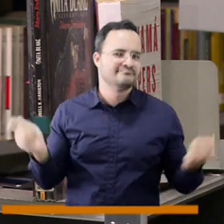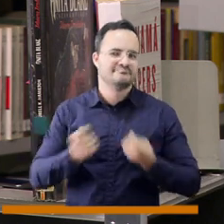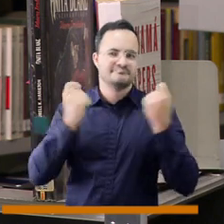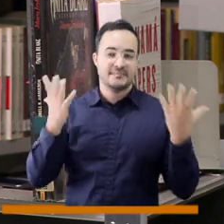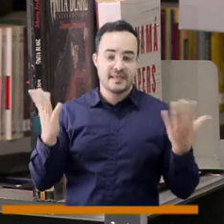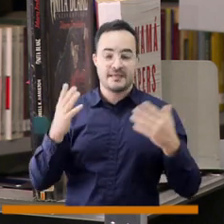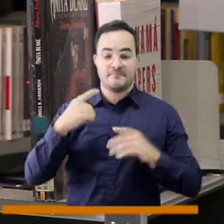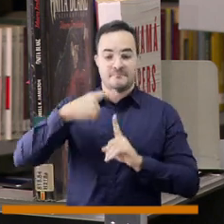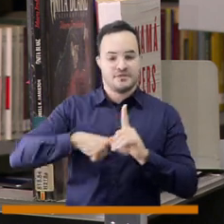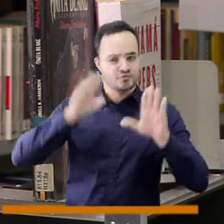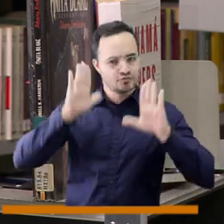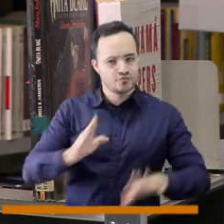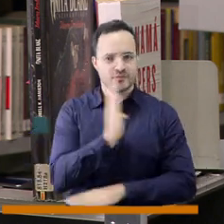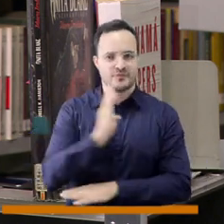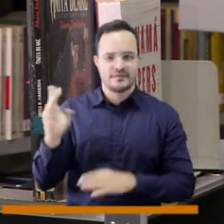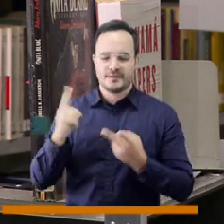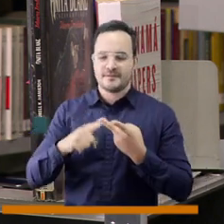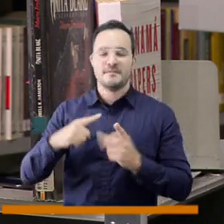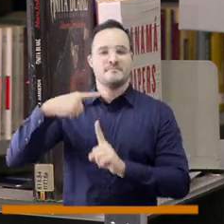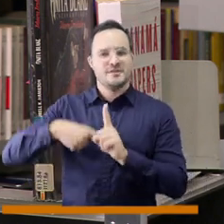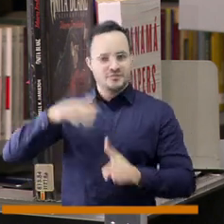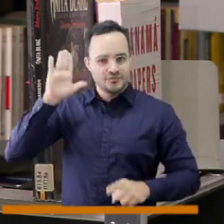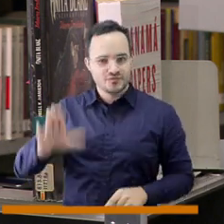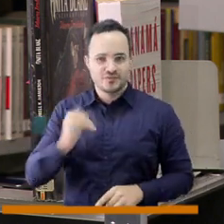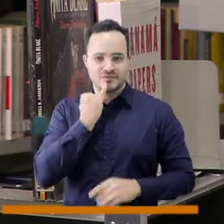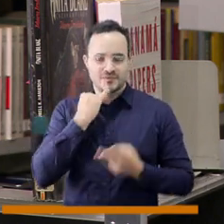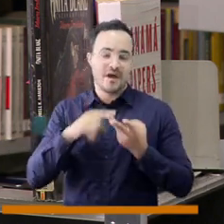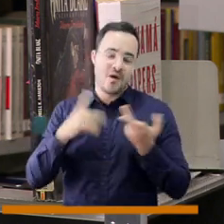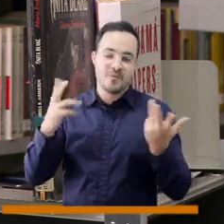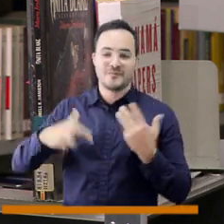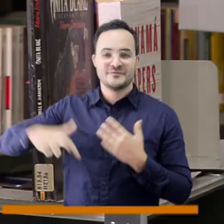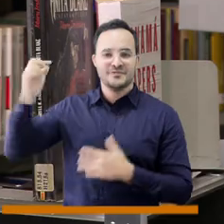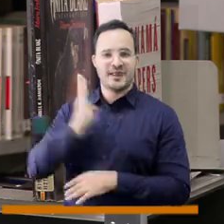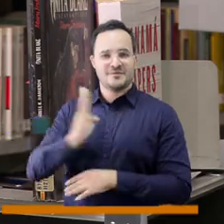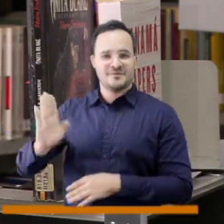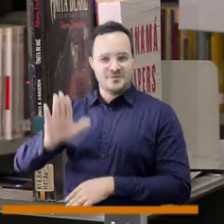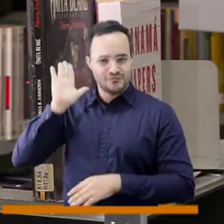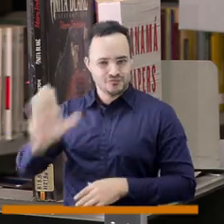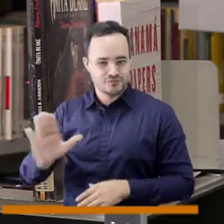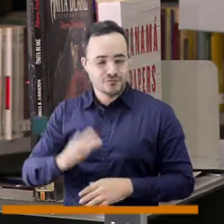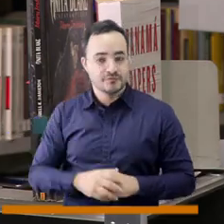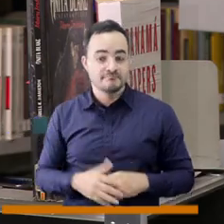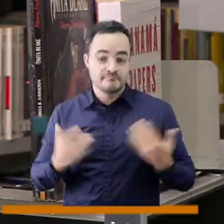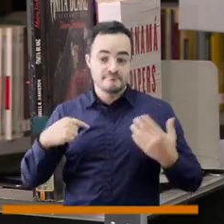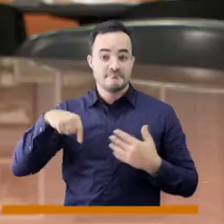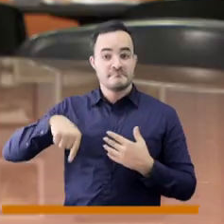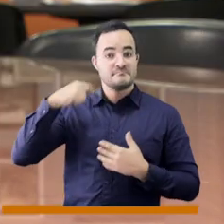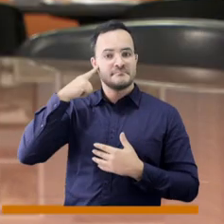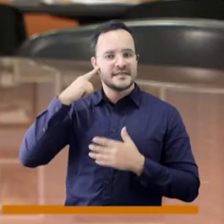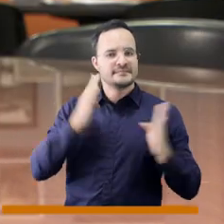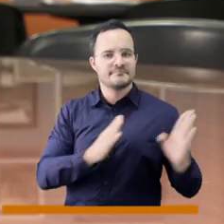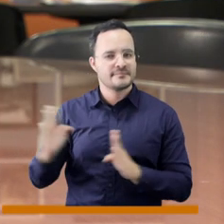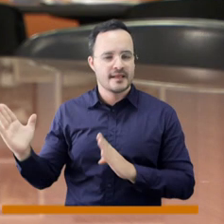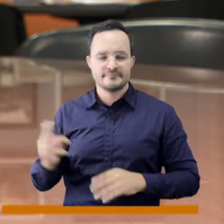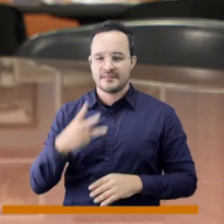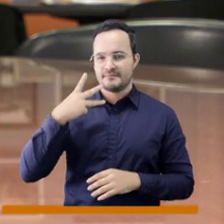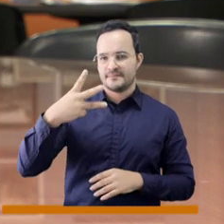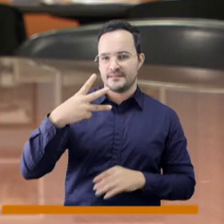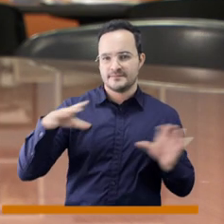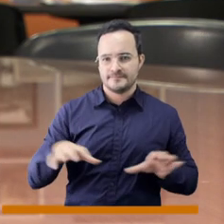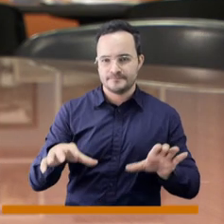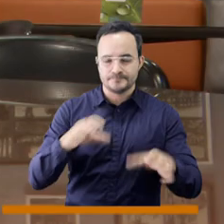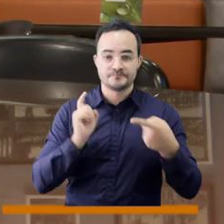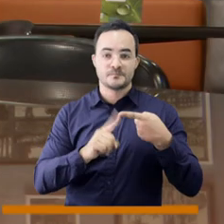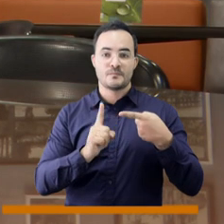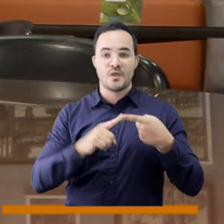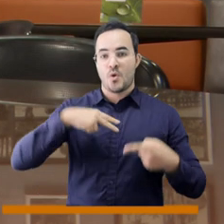las bibliotecas, del idioma y el bibliotecólogo. Y durante este mes nosotros desde la biblioteca vamos a hacer tres actividades,